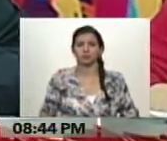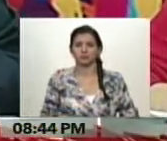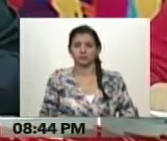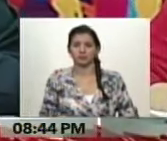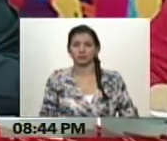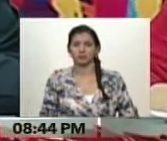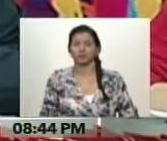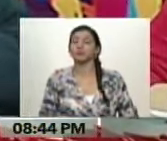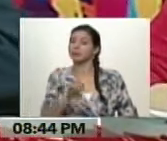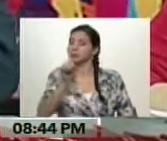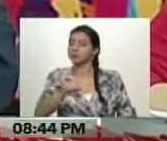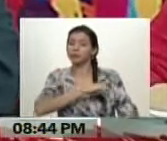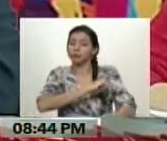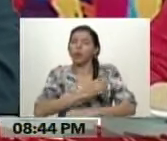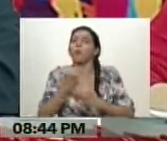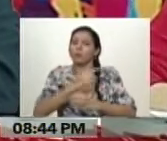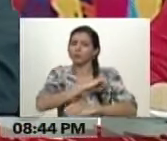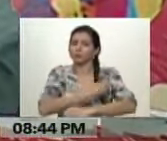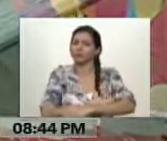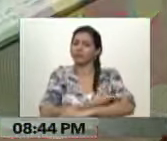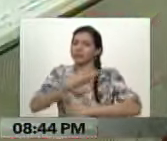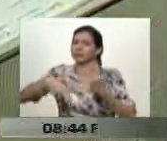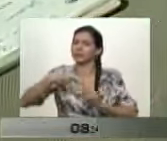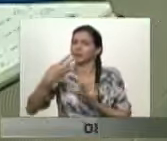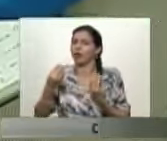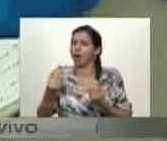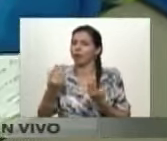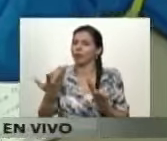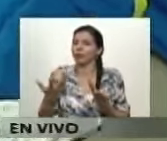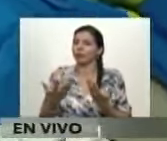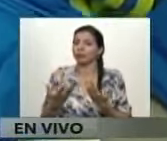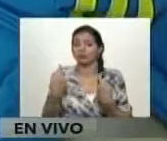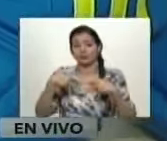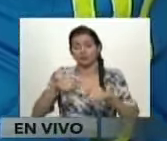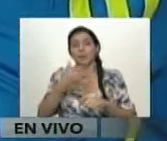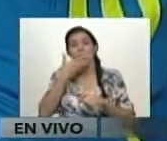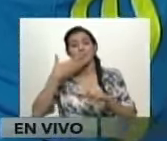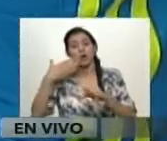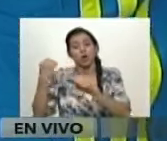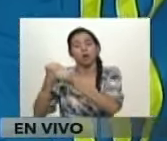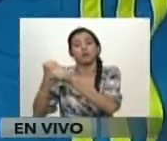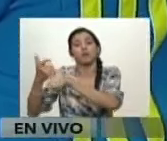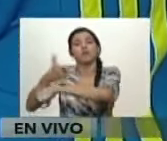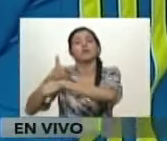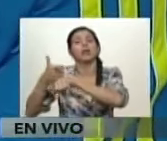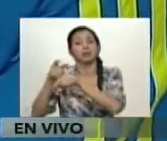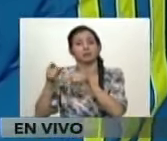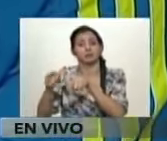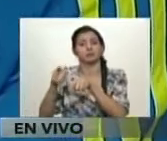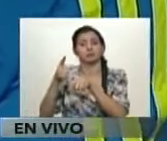Y para fortalecer la revolución pasa mejorar la gestión de gobierno,